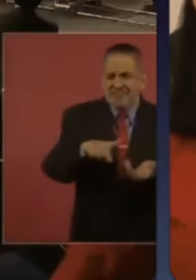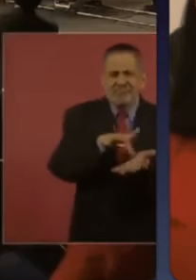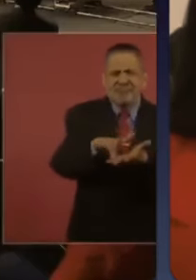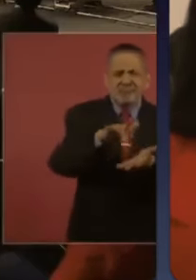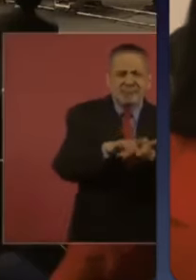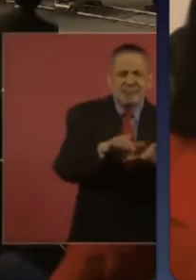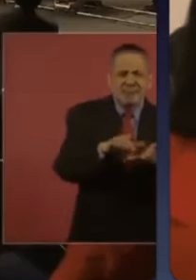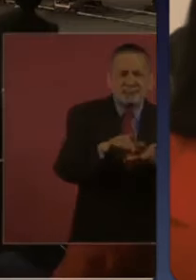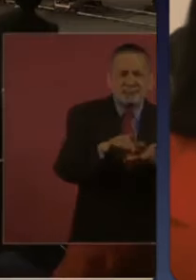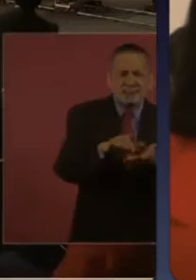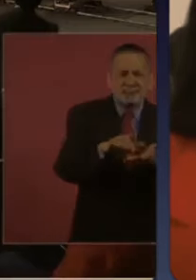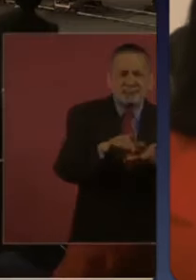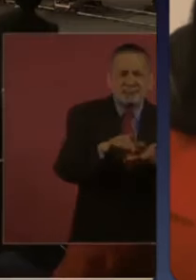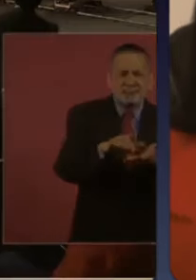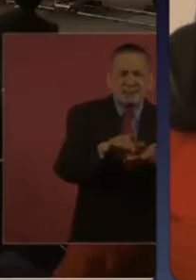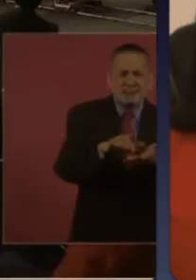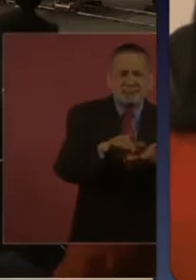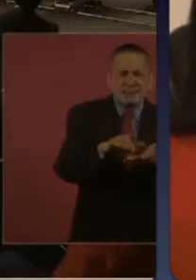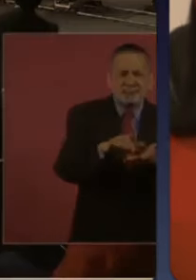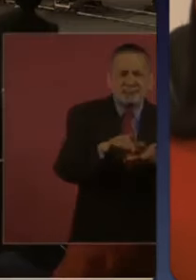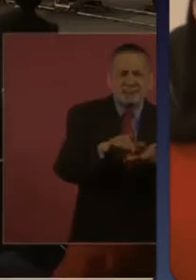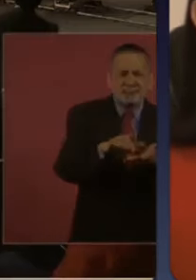apoyos.